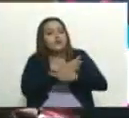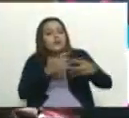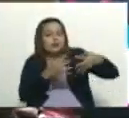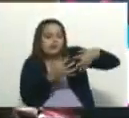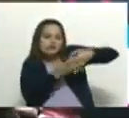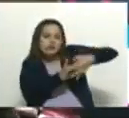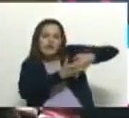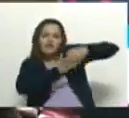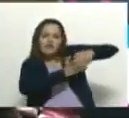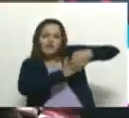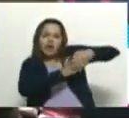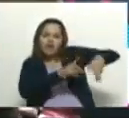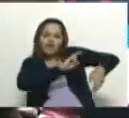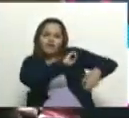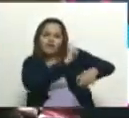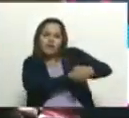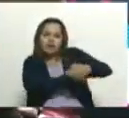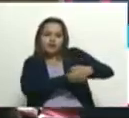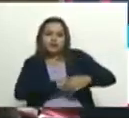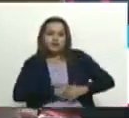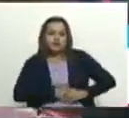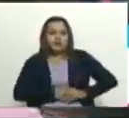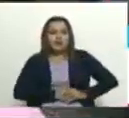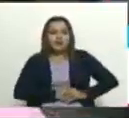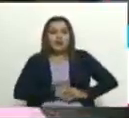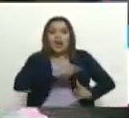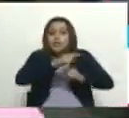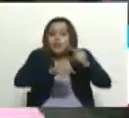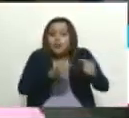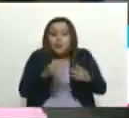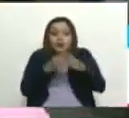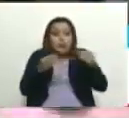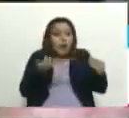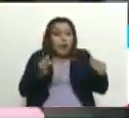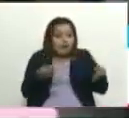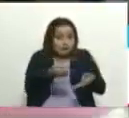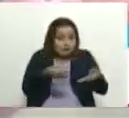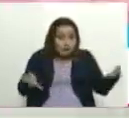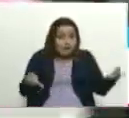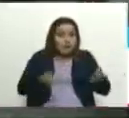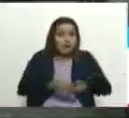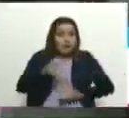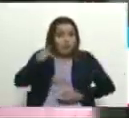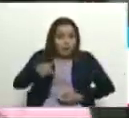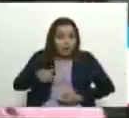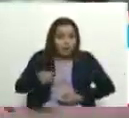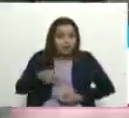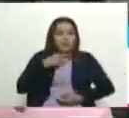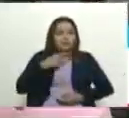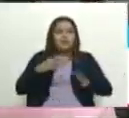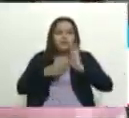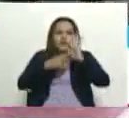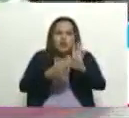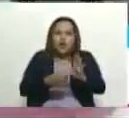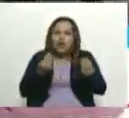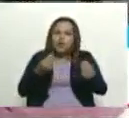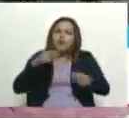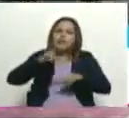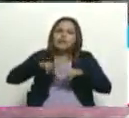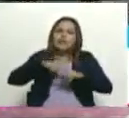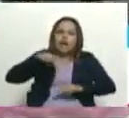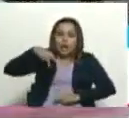consolidar. Y luego, si todo esto va muy bien, hoy nos gustaría mostrarle cómo la niña